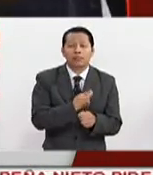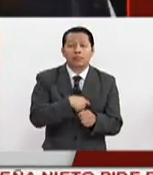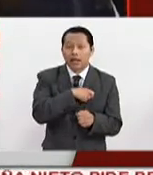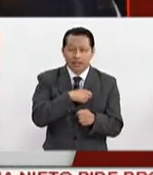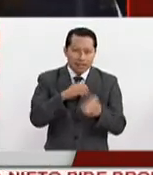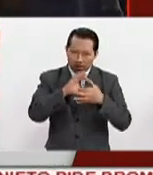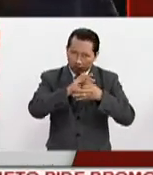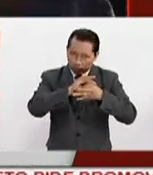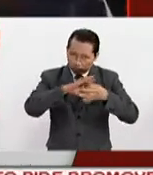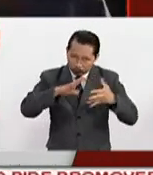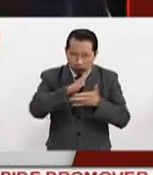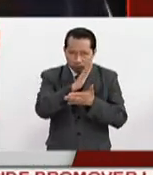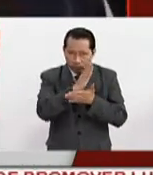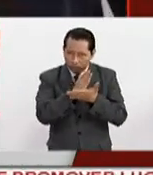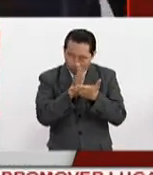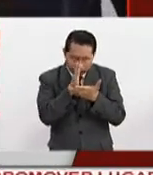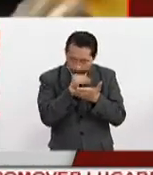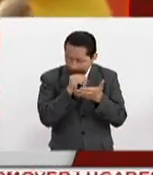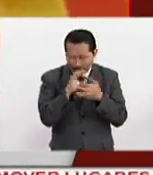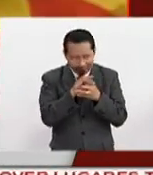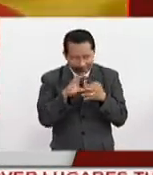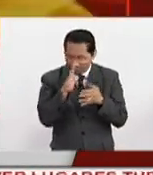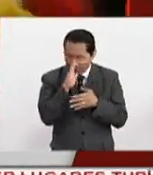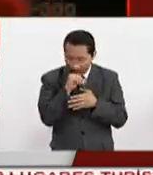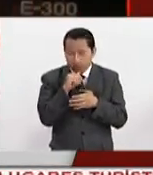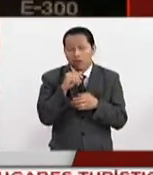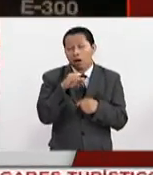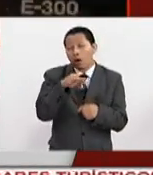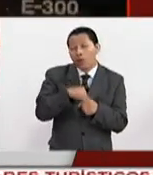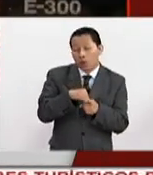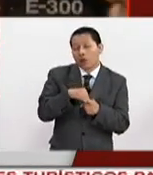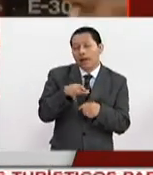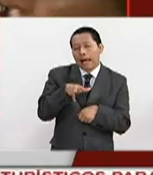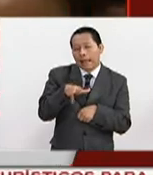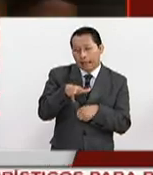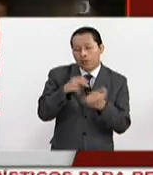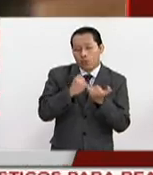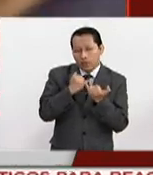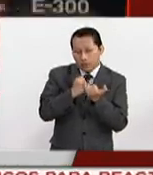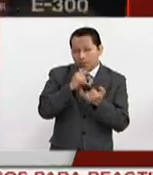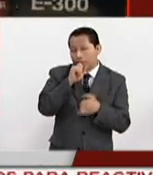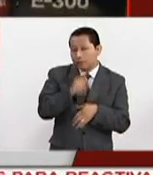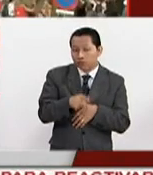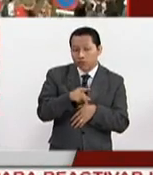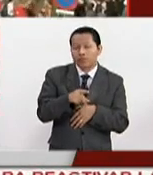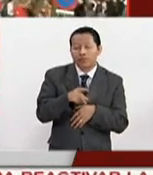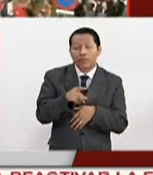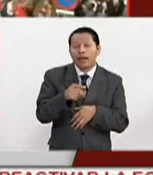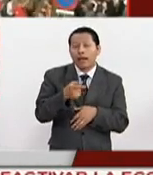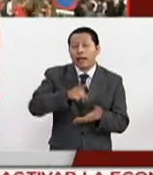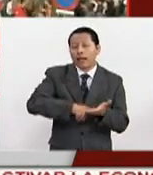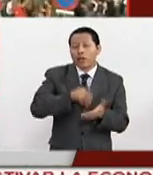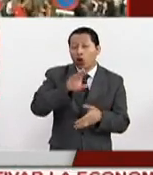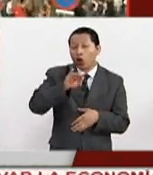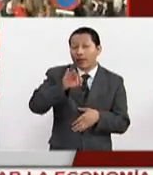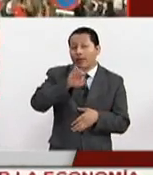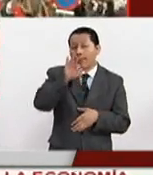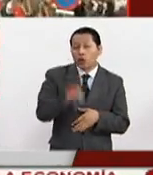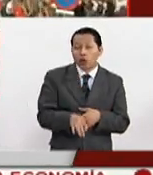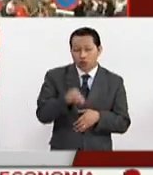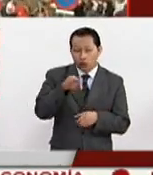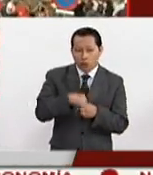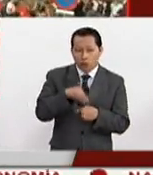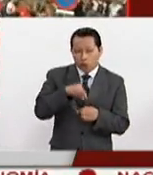indivisible, indisoluble y demás. También fue votada por los catalanes e incluso de los catalanes el 90%